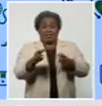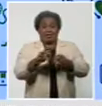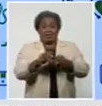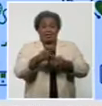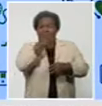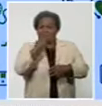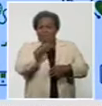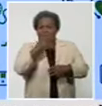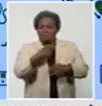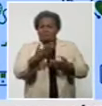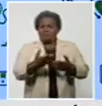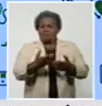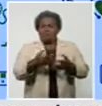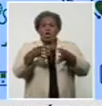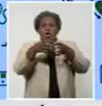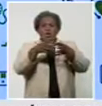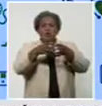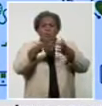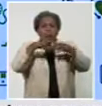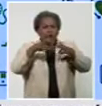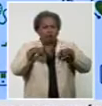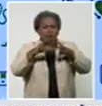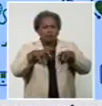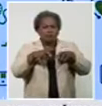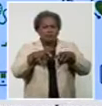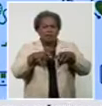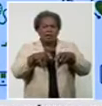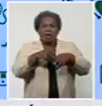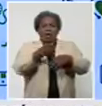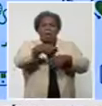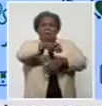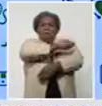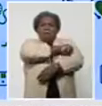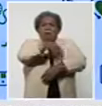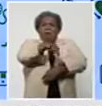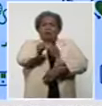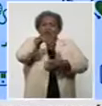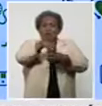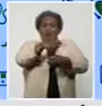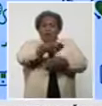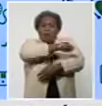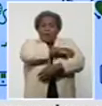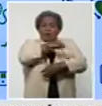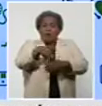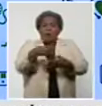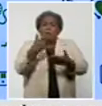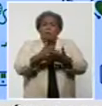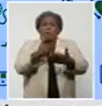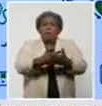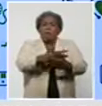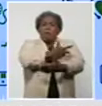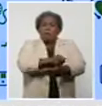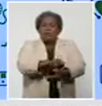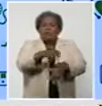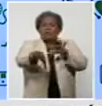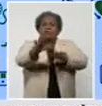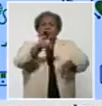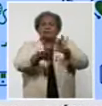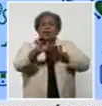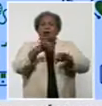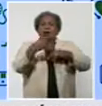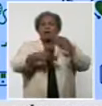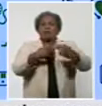siguiente: ¿qué grupo de estudio, es decir, qué población, y dentro de esa población, qué muestra debe ser seleccionada para la